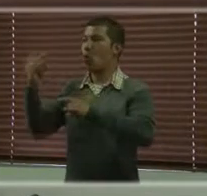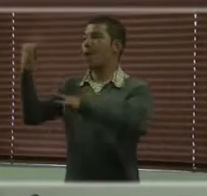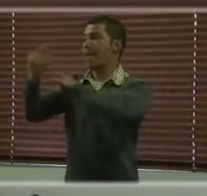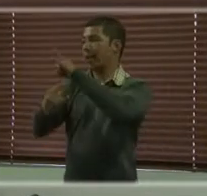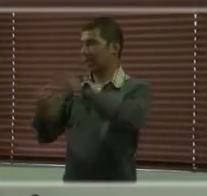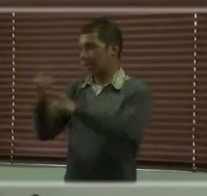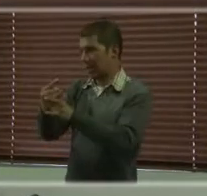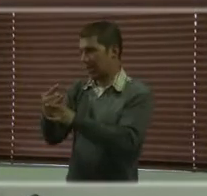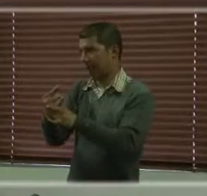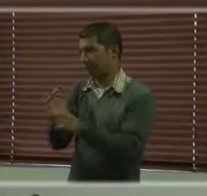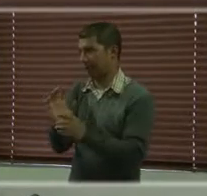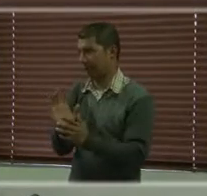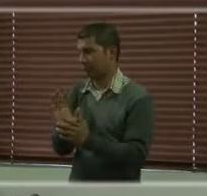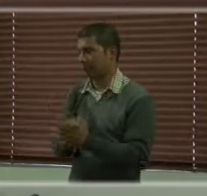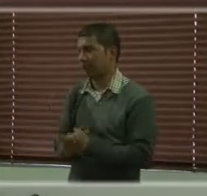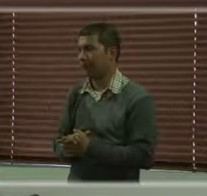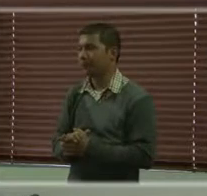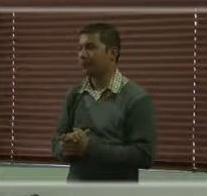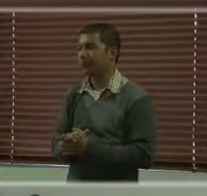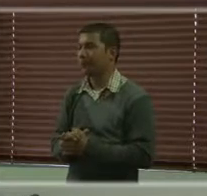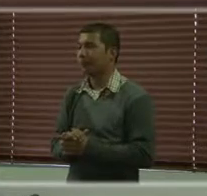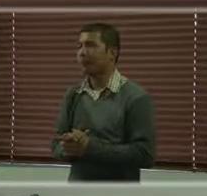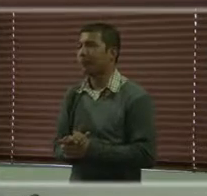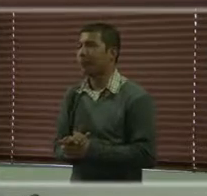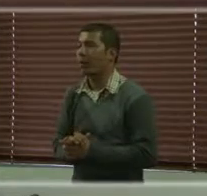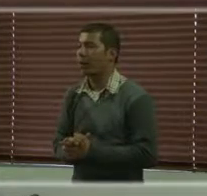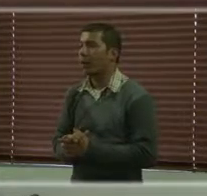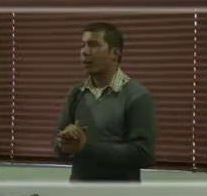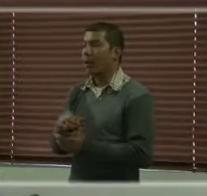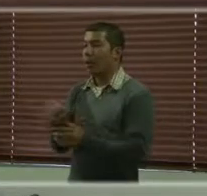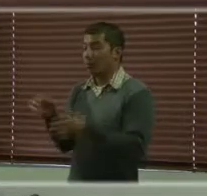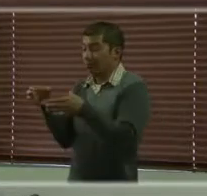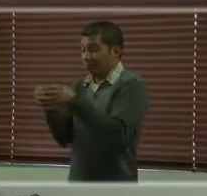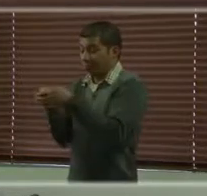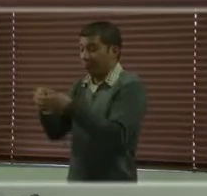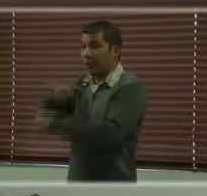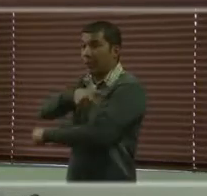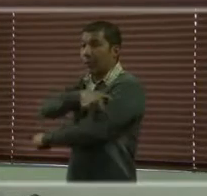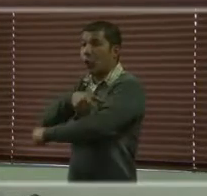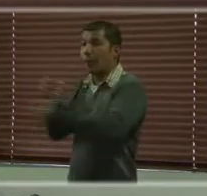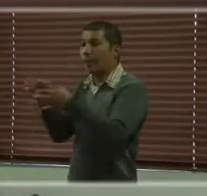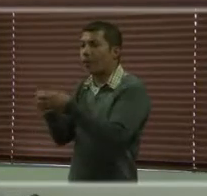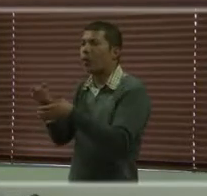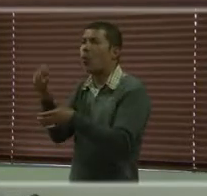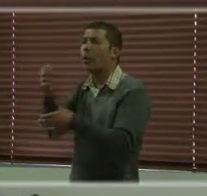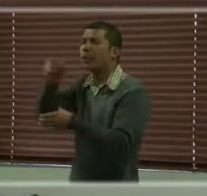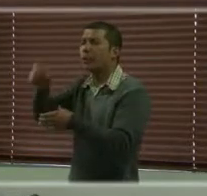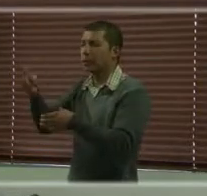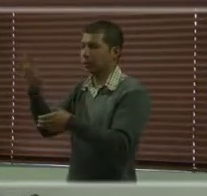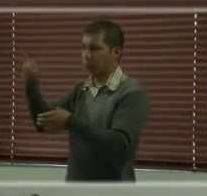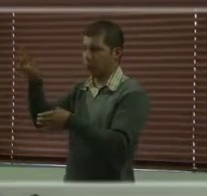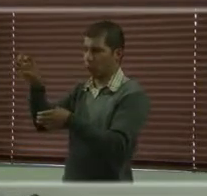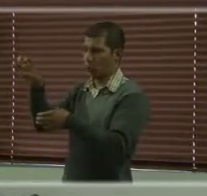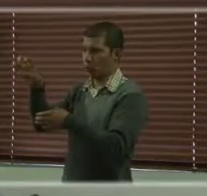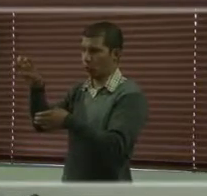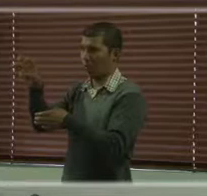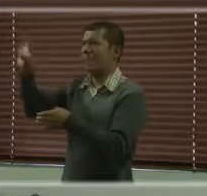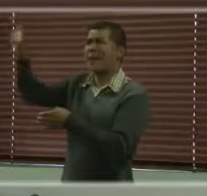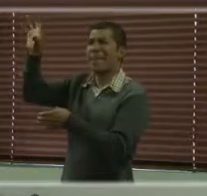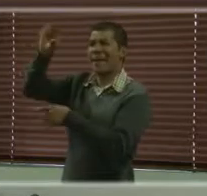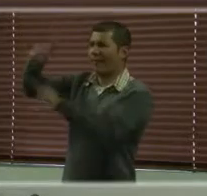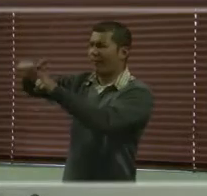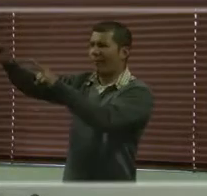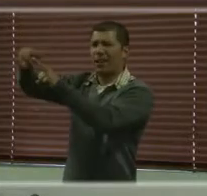habemos actualmente 18 personas integrantes en el comité de las cuales tres somos de América Latina